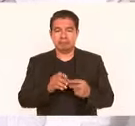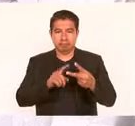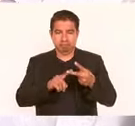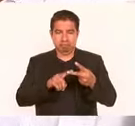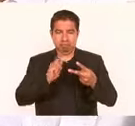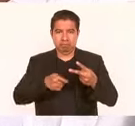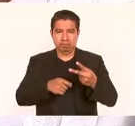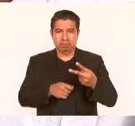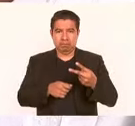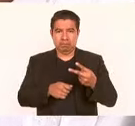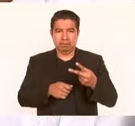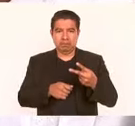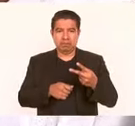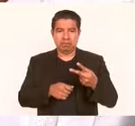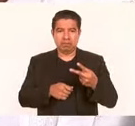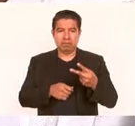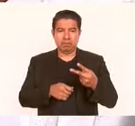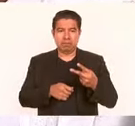es de que